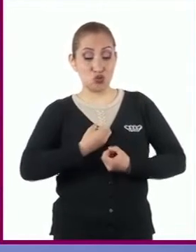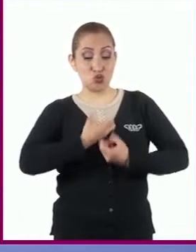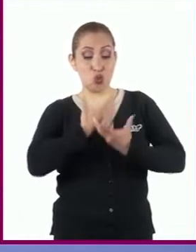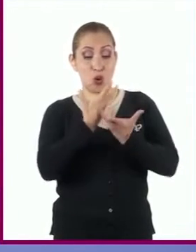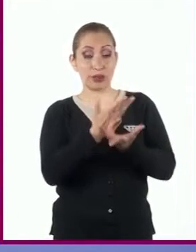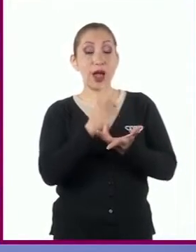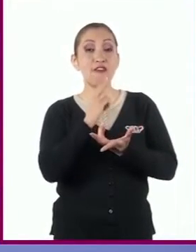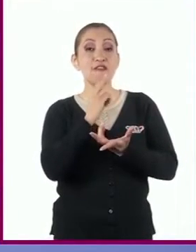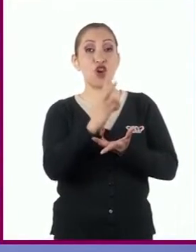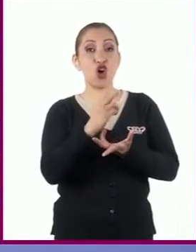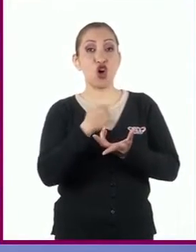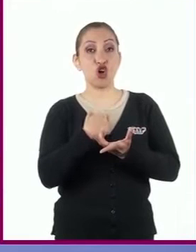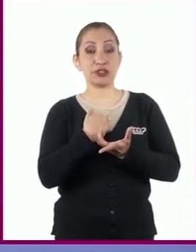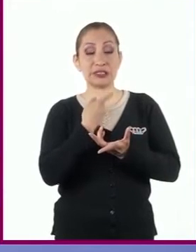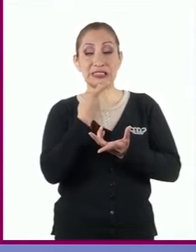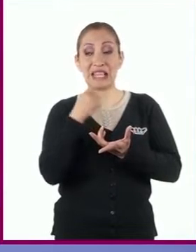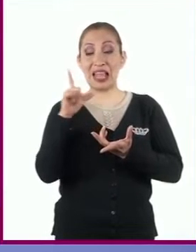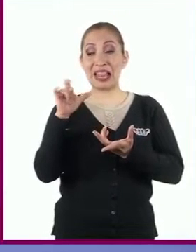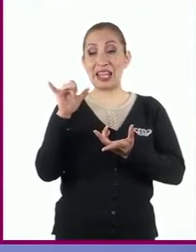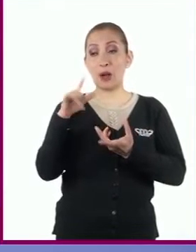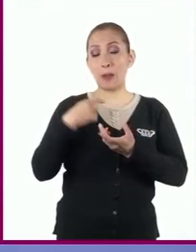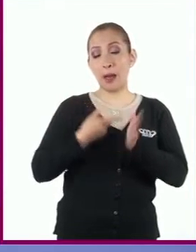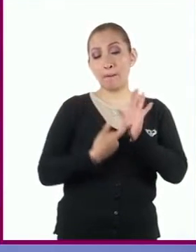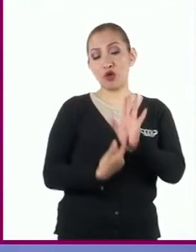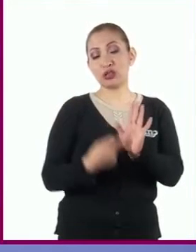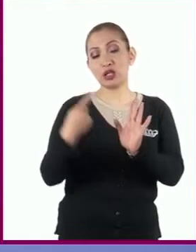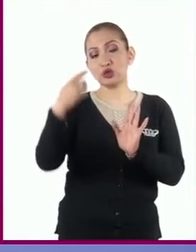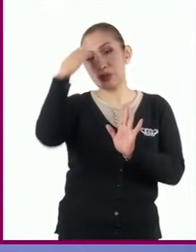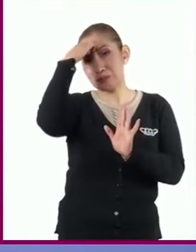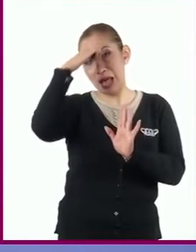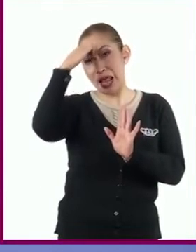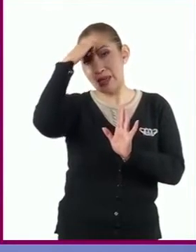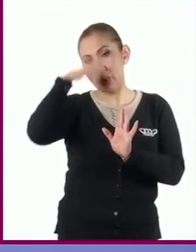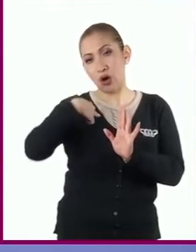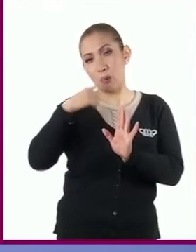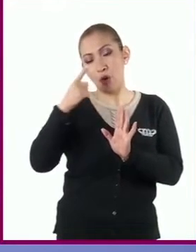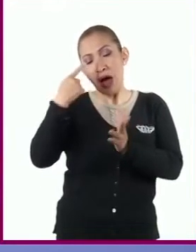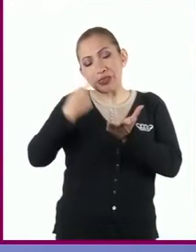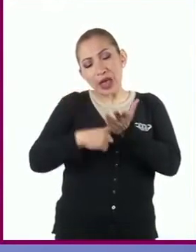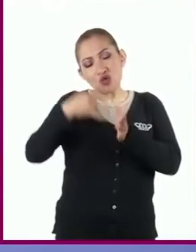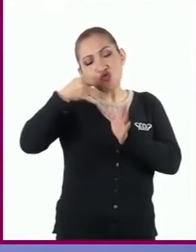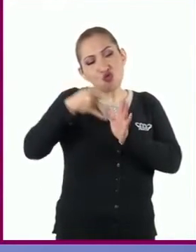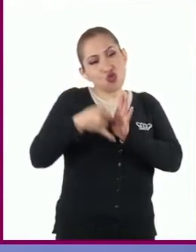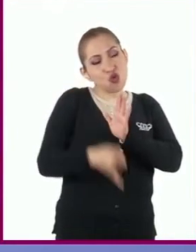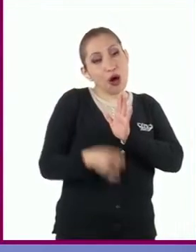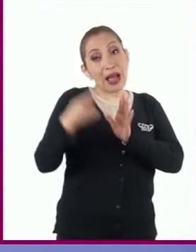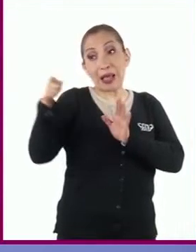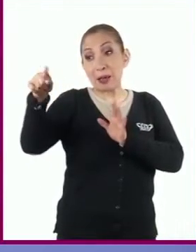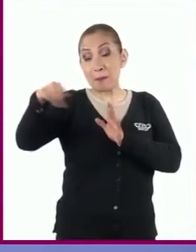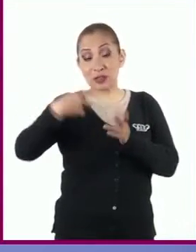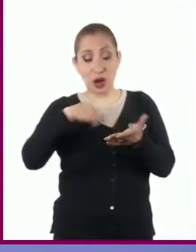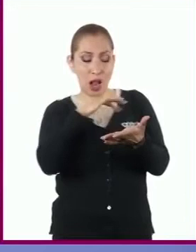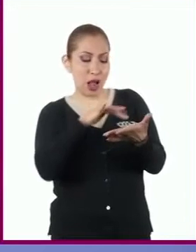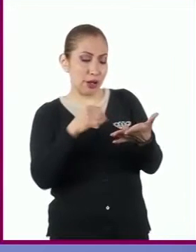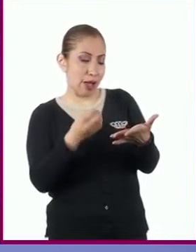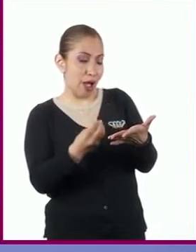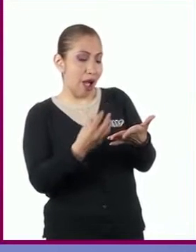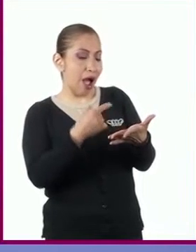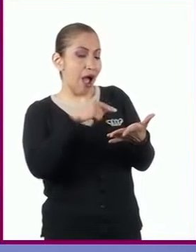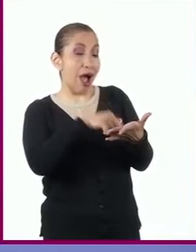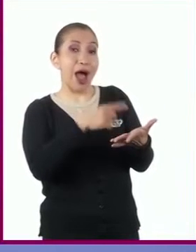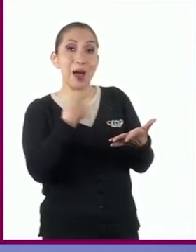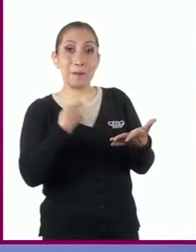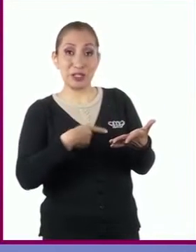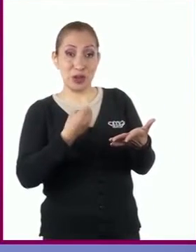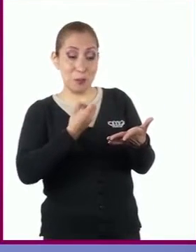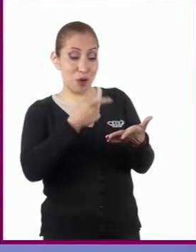la voz del hablante lírico para expresar las experiencias de su mundo interior, y quien los lee puede percibir del